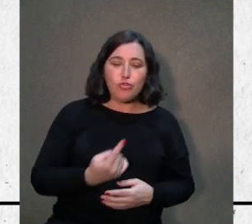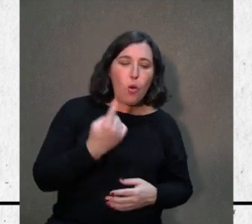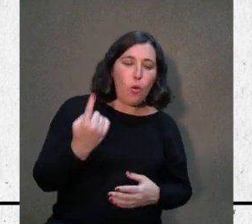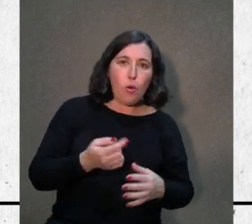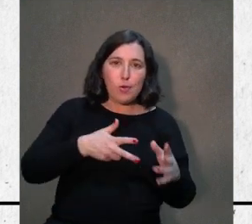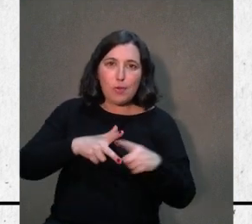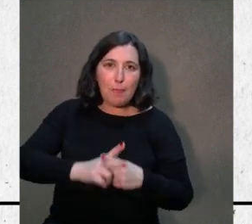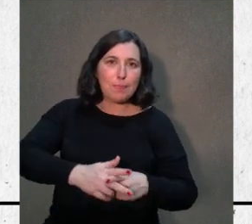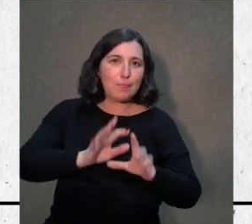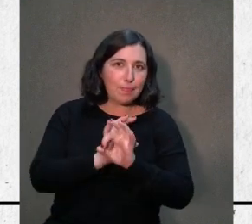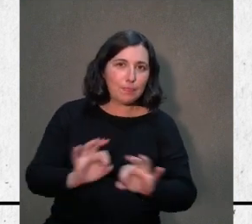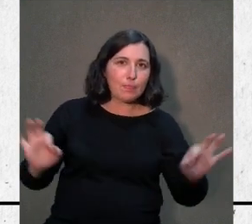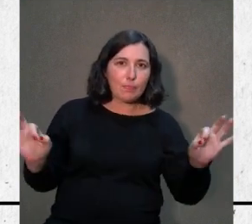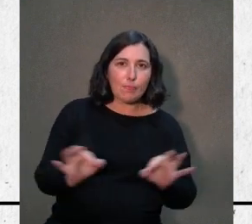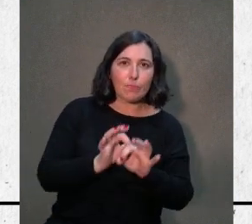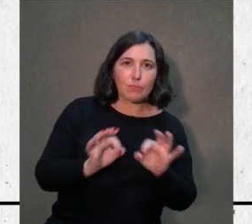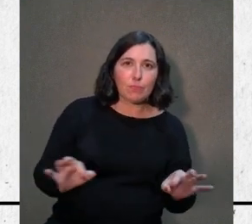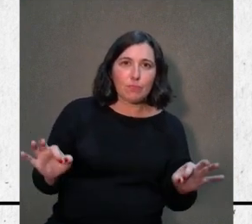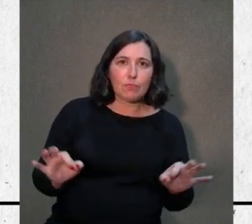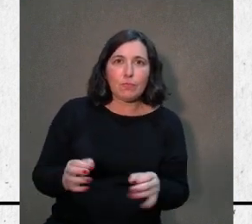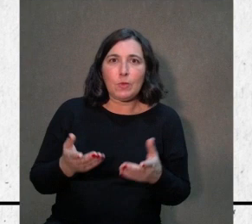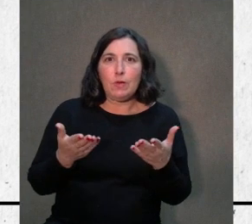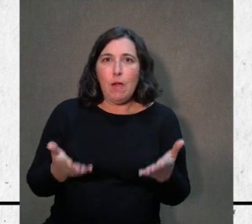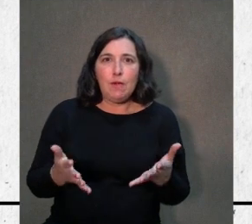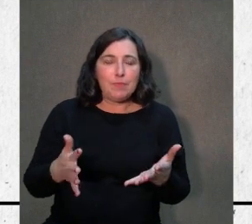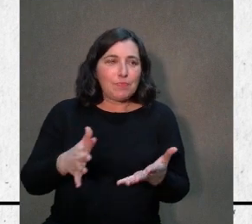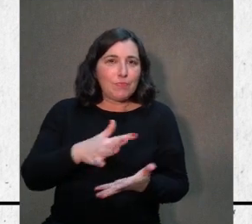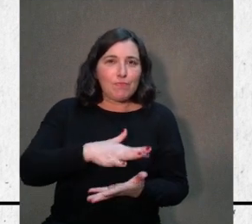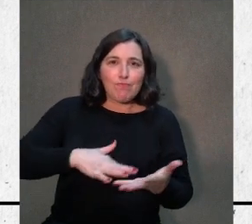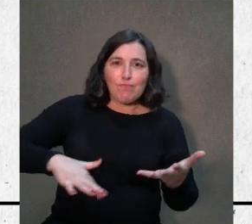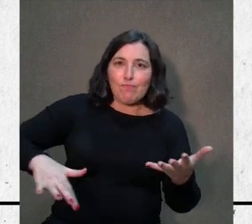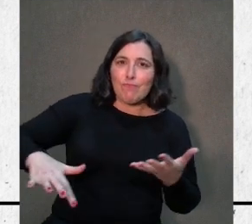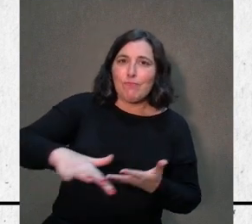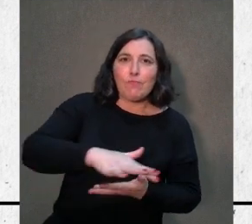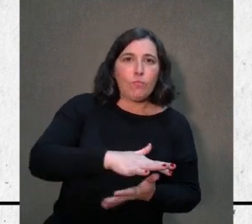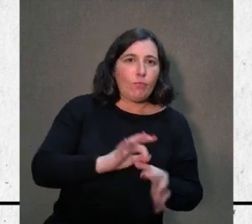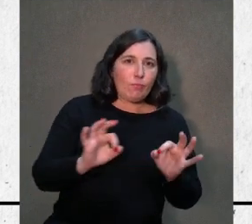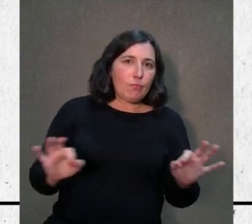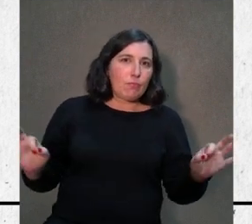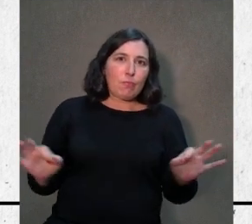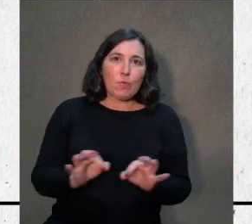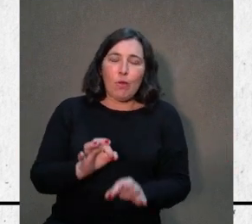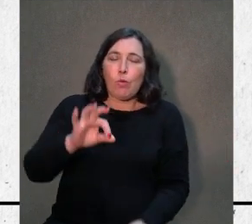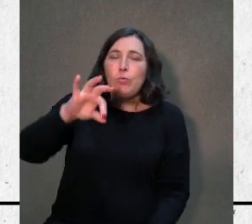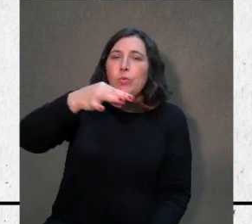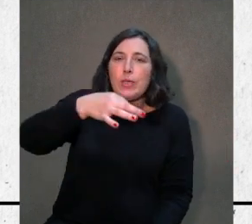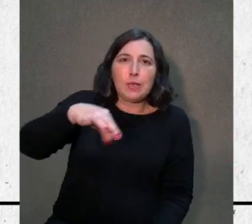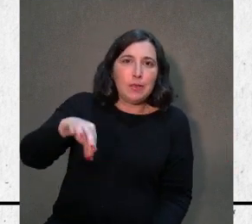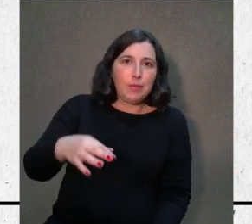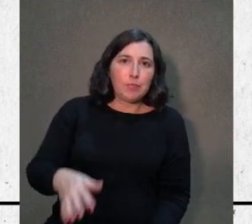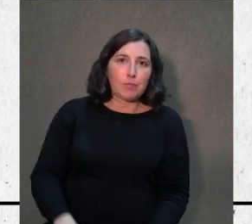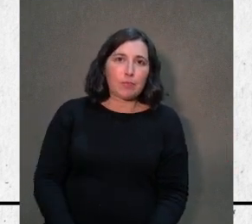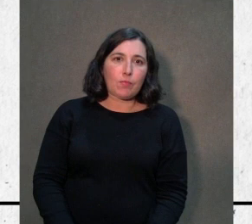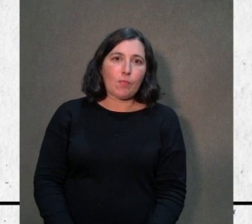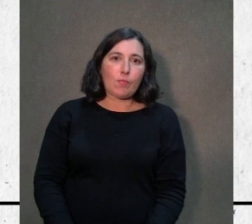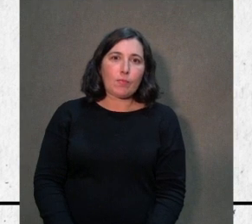un solo, mientras uno está tocando, o cuando esos ambientes que se generan con la música son como únicos,